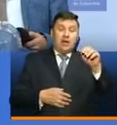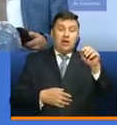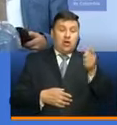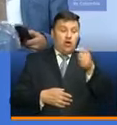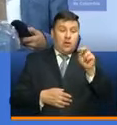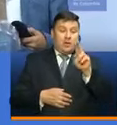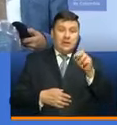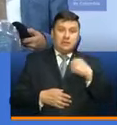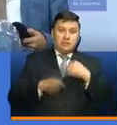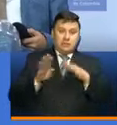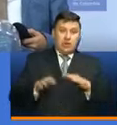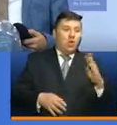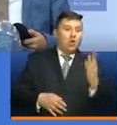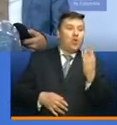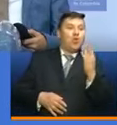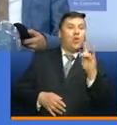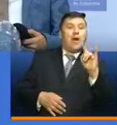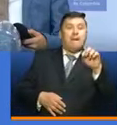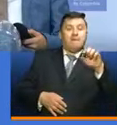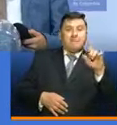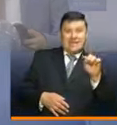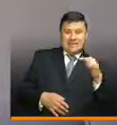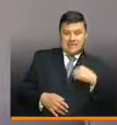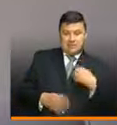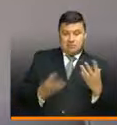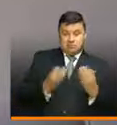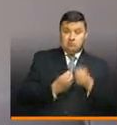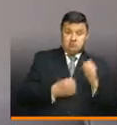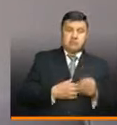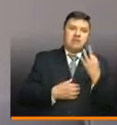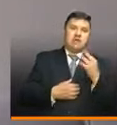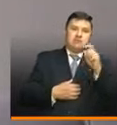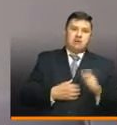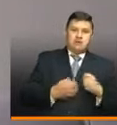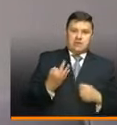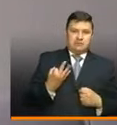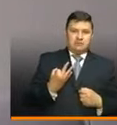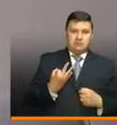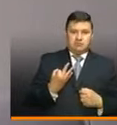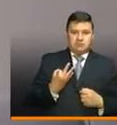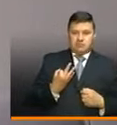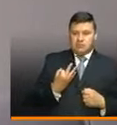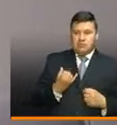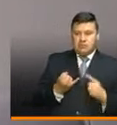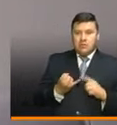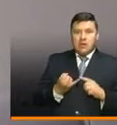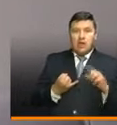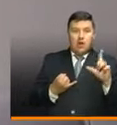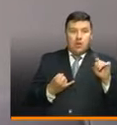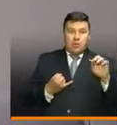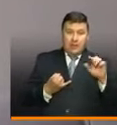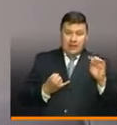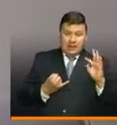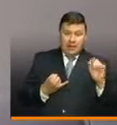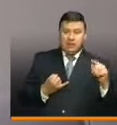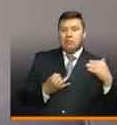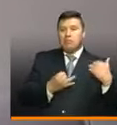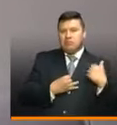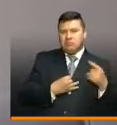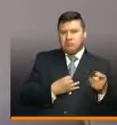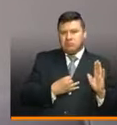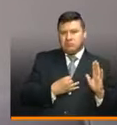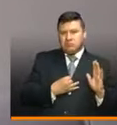representación de One Piece. En el equipo somos 3 personas. Está Lupita en la parte,